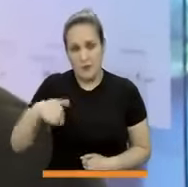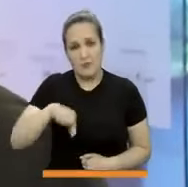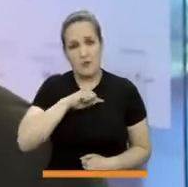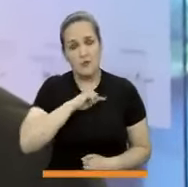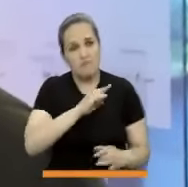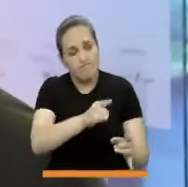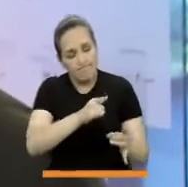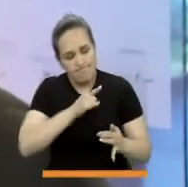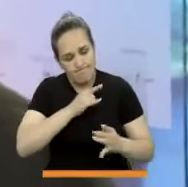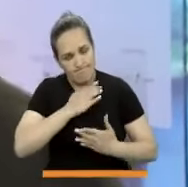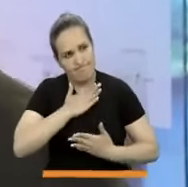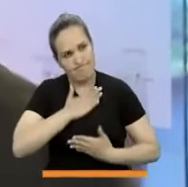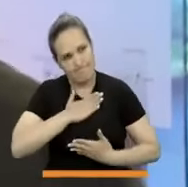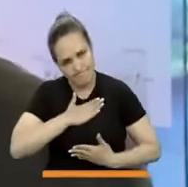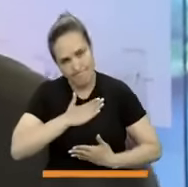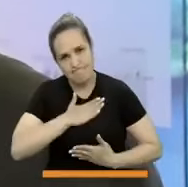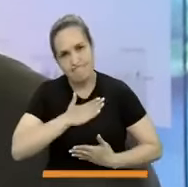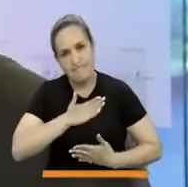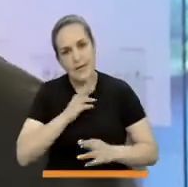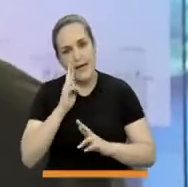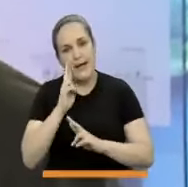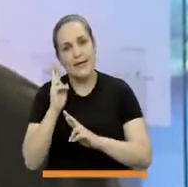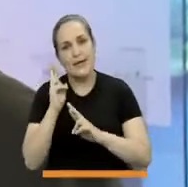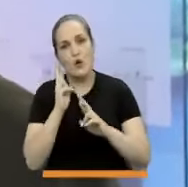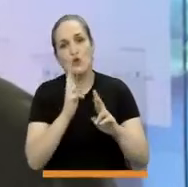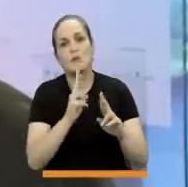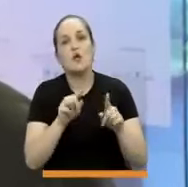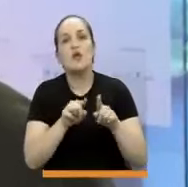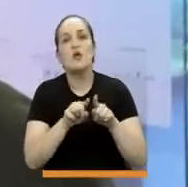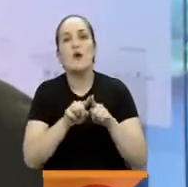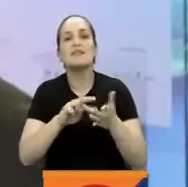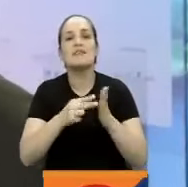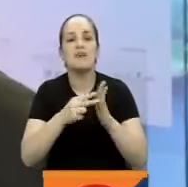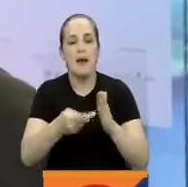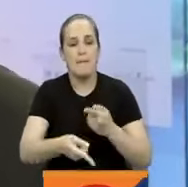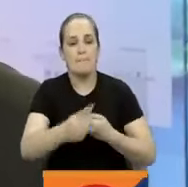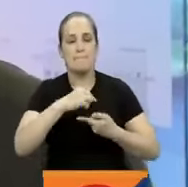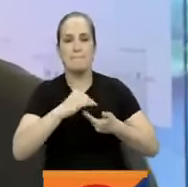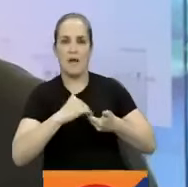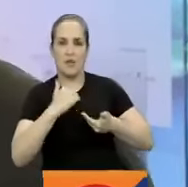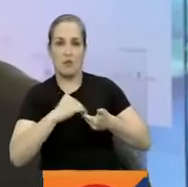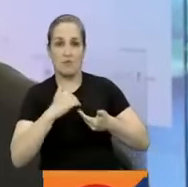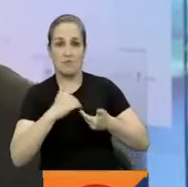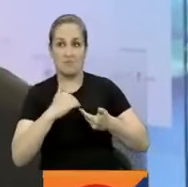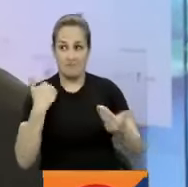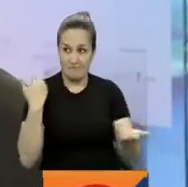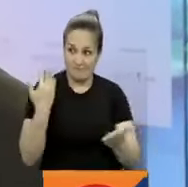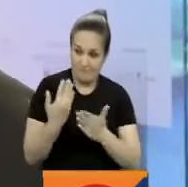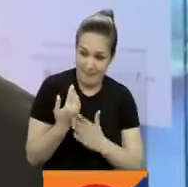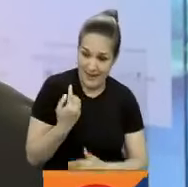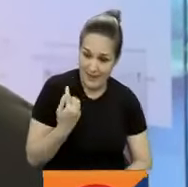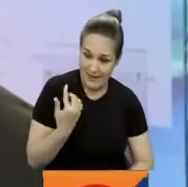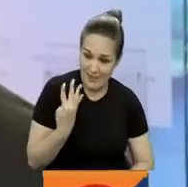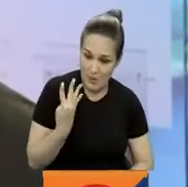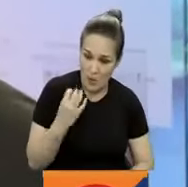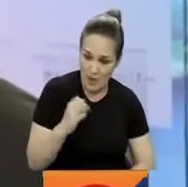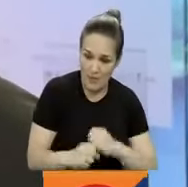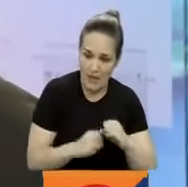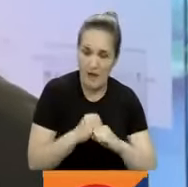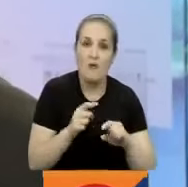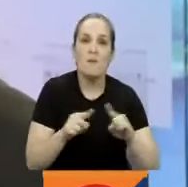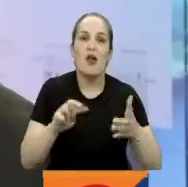beneplácito este reconocimiento de perdón, así llegue casi 40 años después, pero sin duda creo